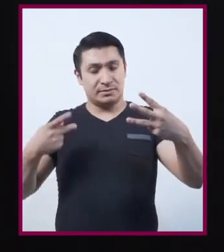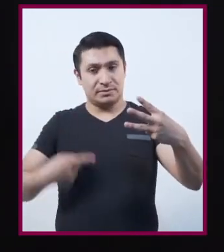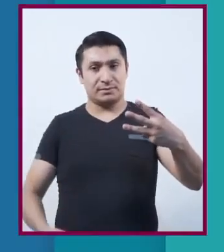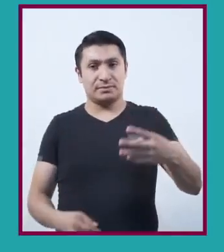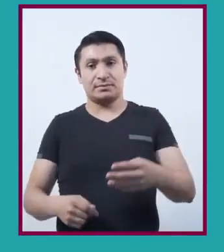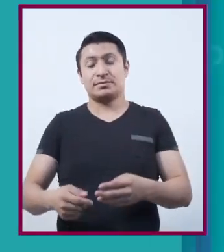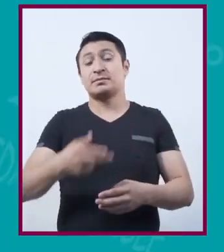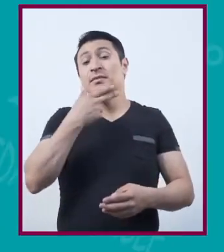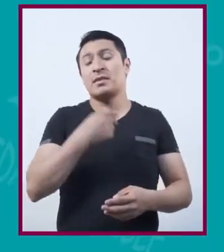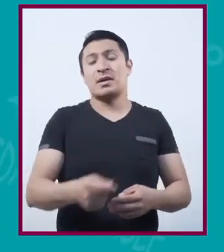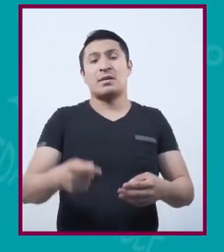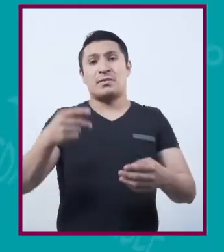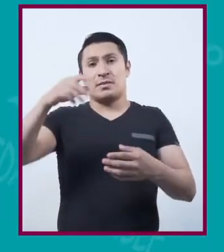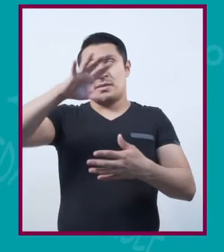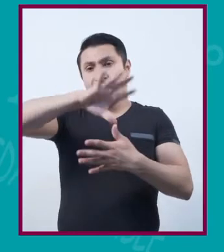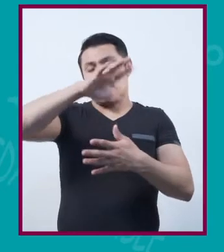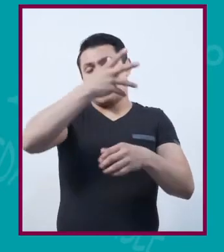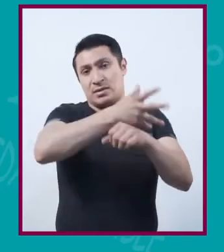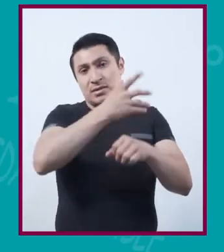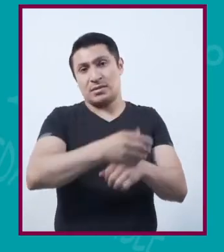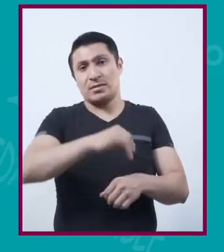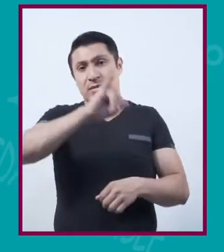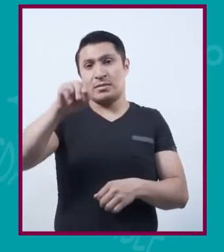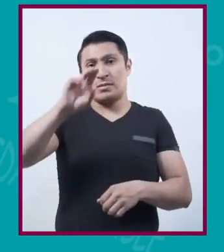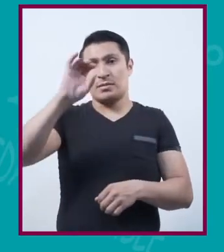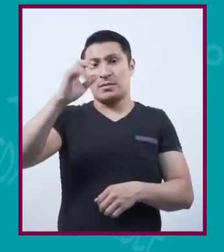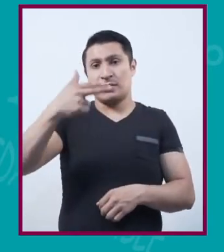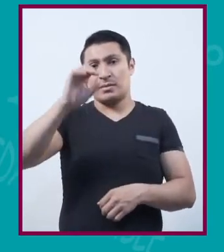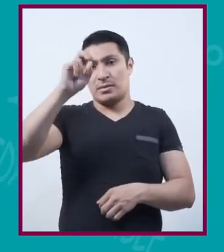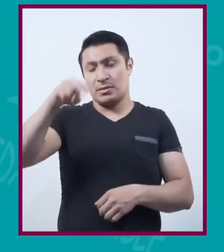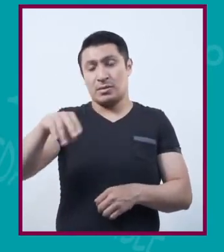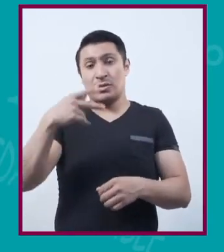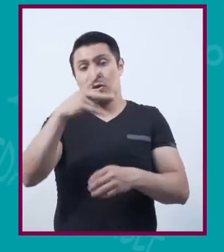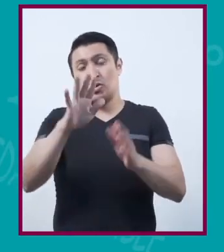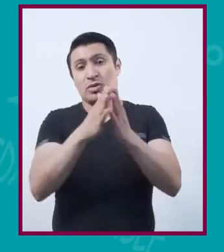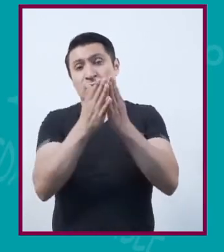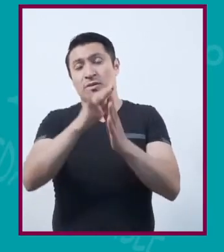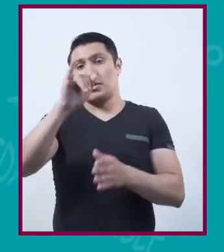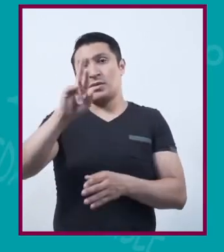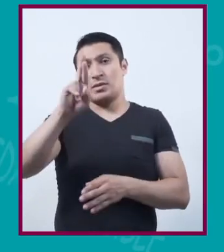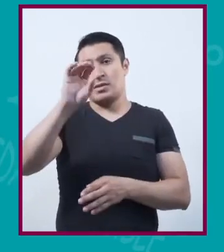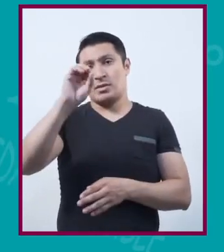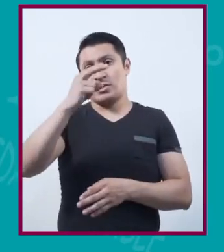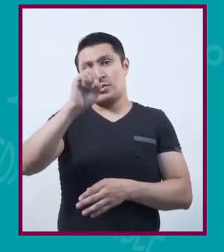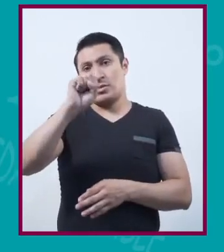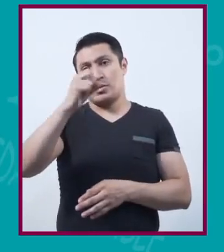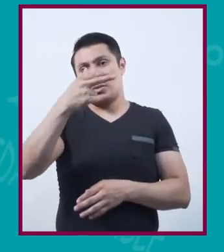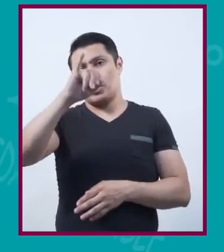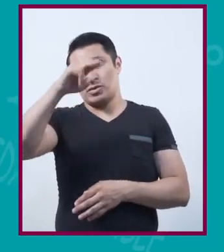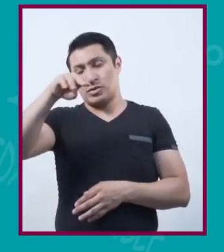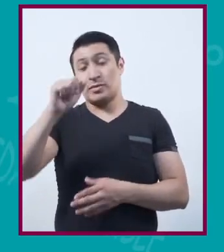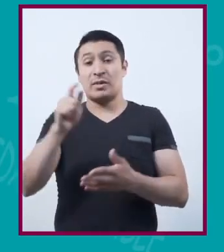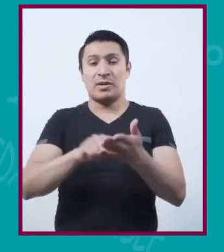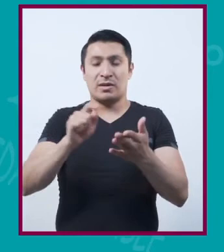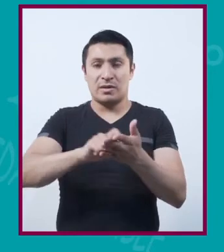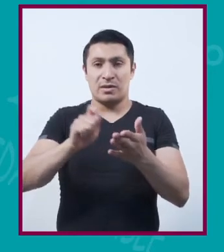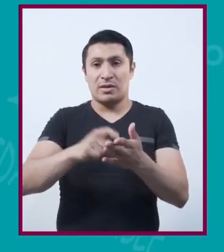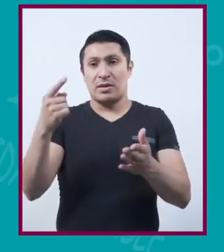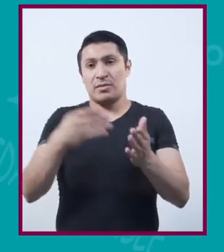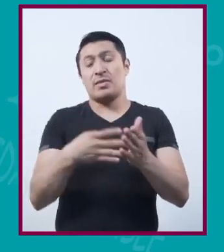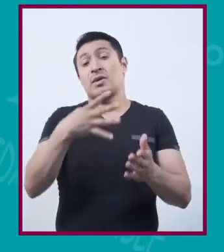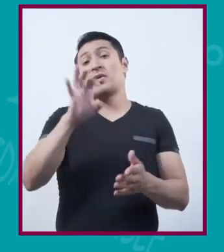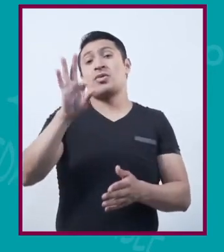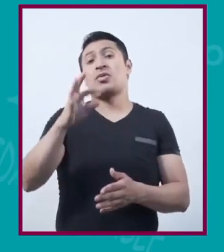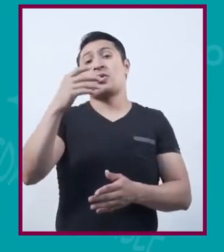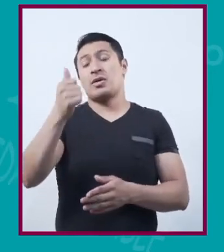personajes. El escritor y periodista norteamericano John Hersey, con su libro sobre Hiroshima que escribió en